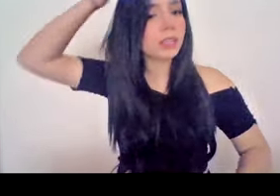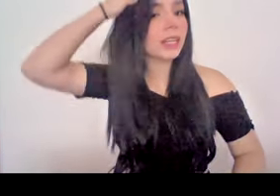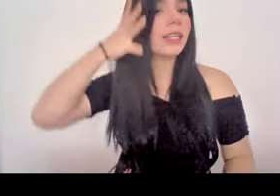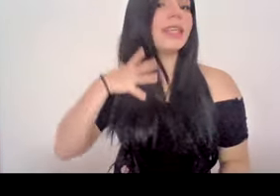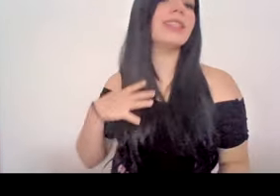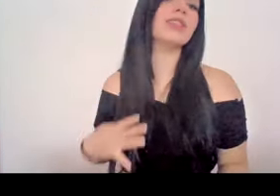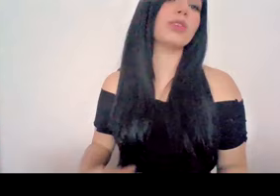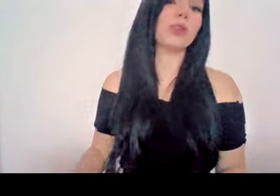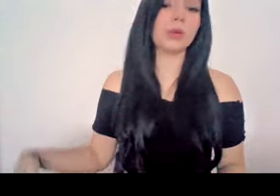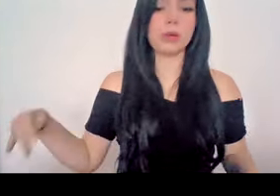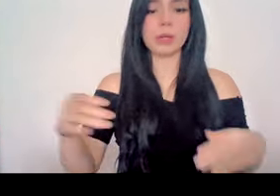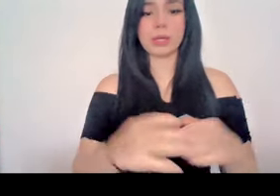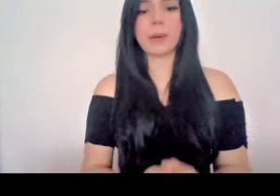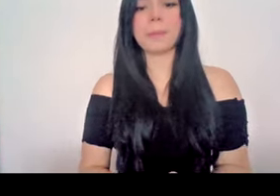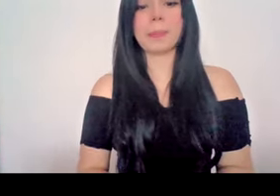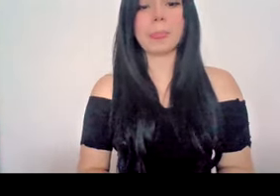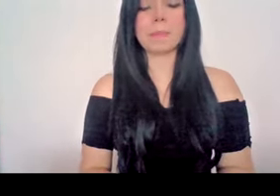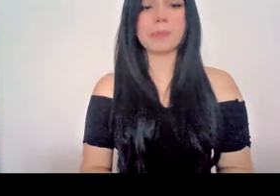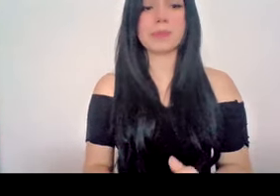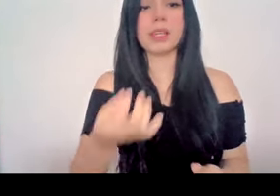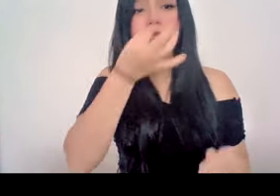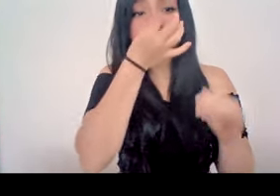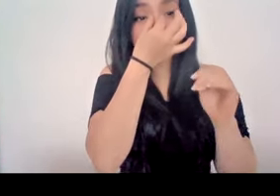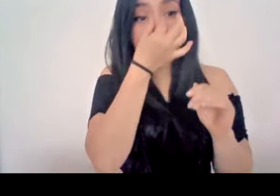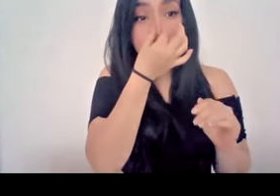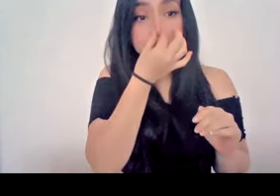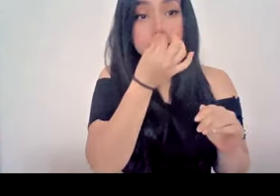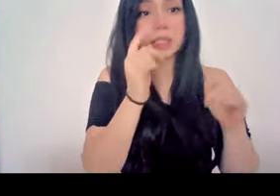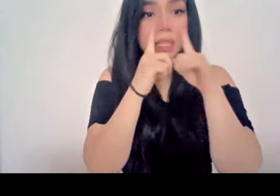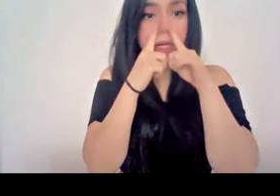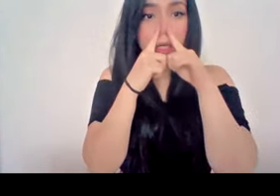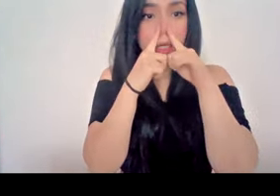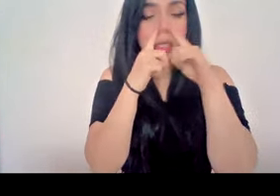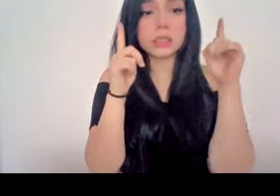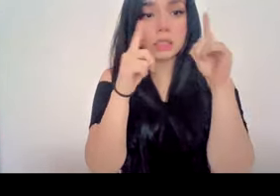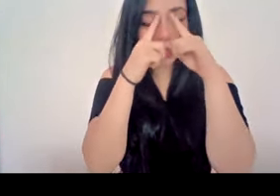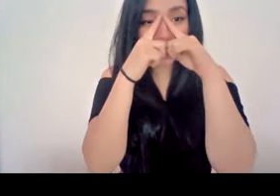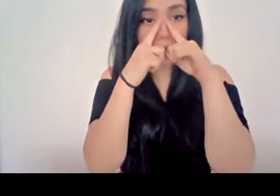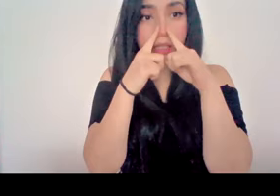liso, liso. ¿Ya? Nariz chiquita.